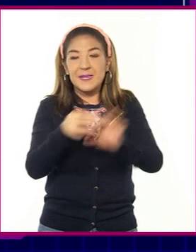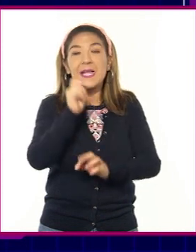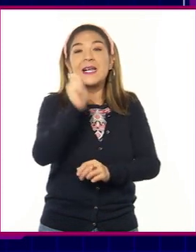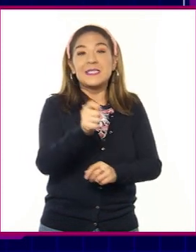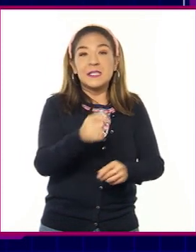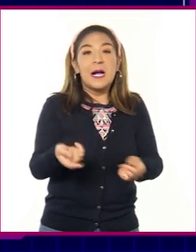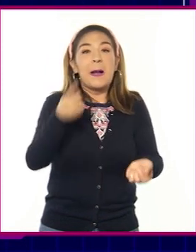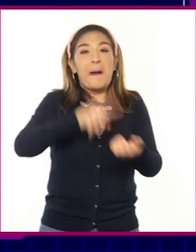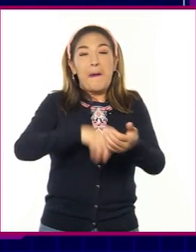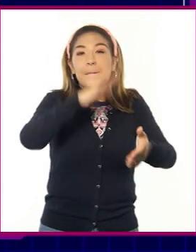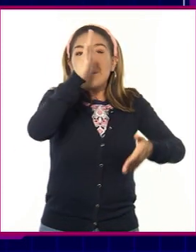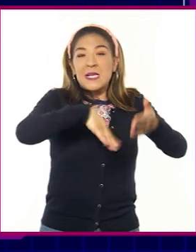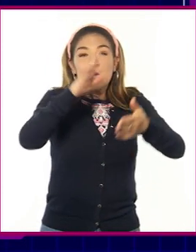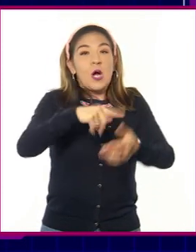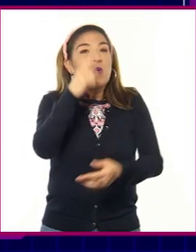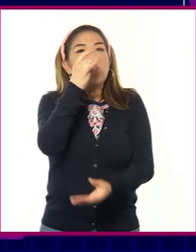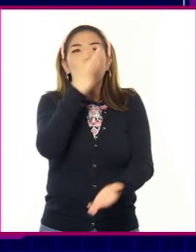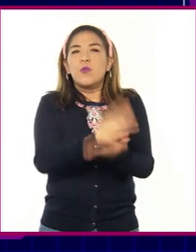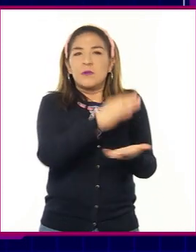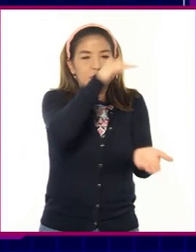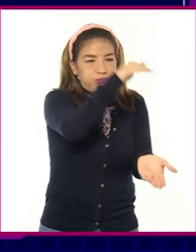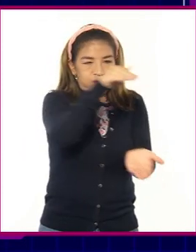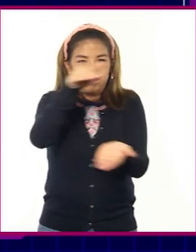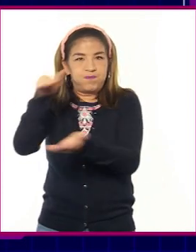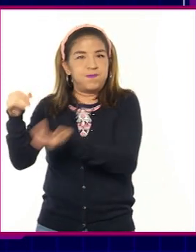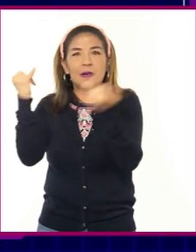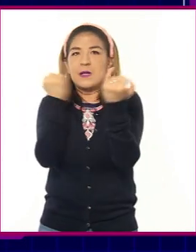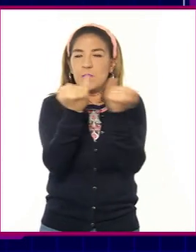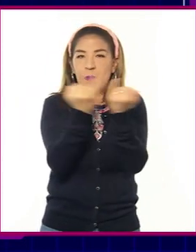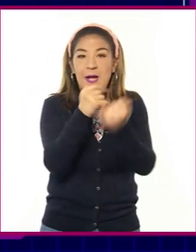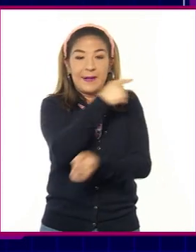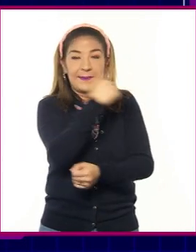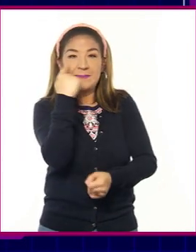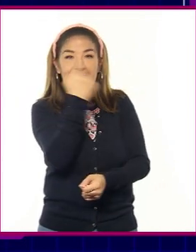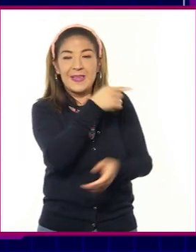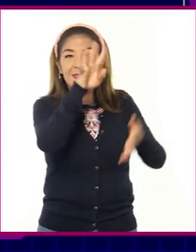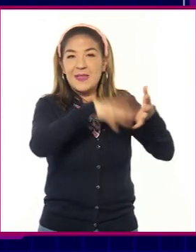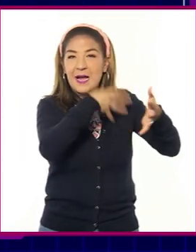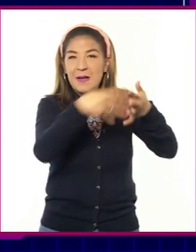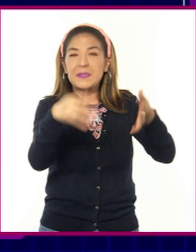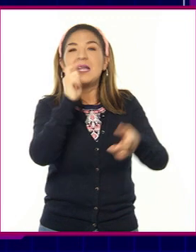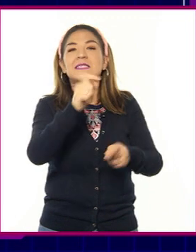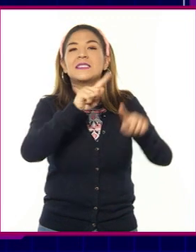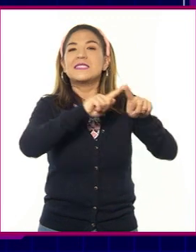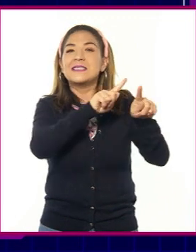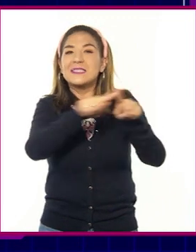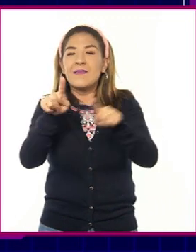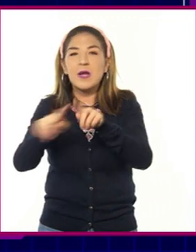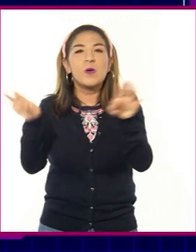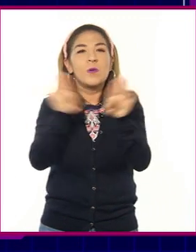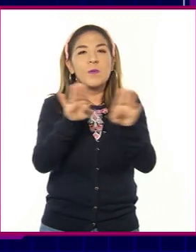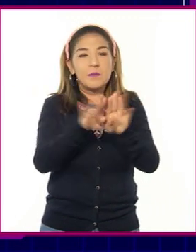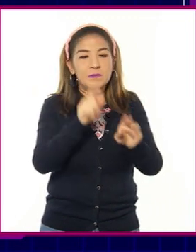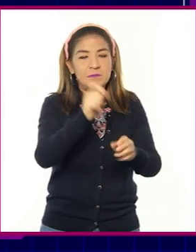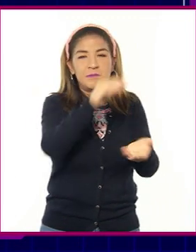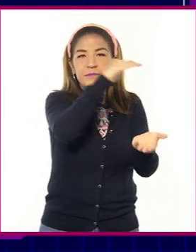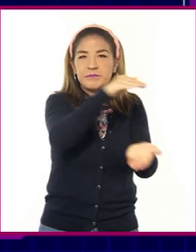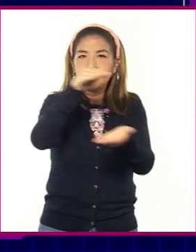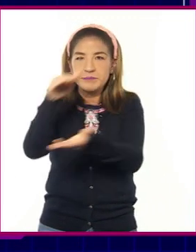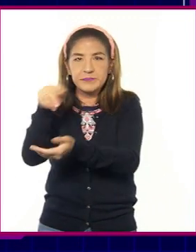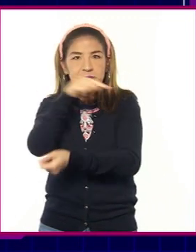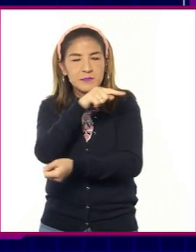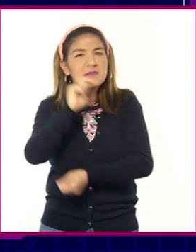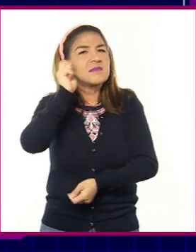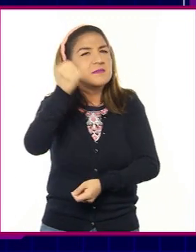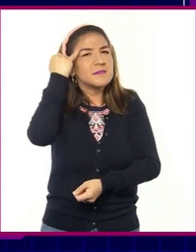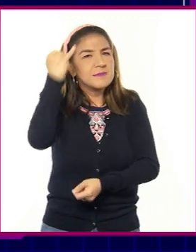toda la pintura en un solo tipo de envase. En la tabla se muestran las diferentes capacidades que tendrán los envases. La